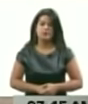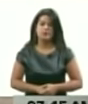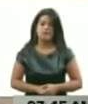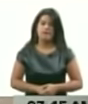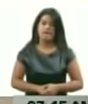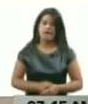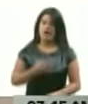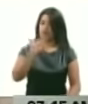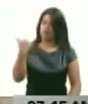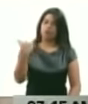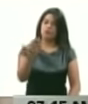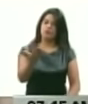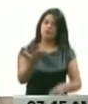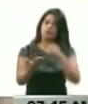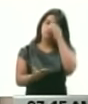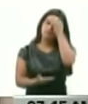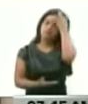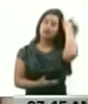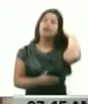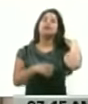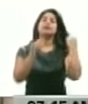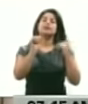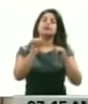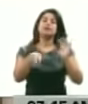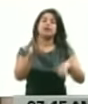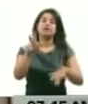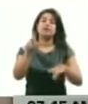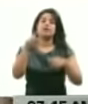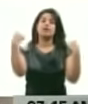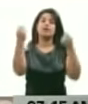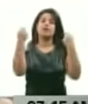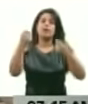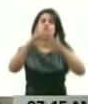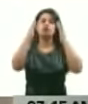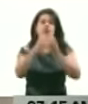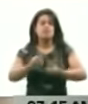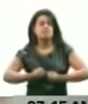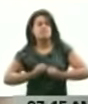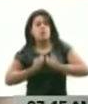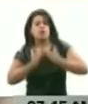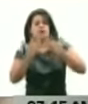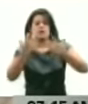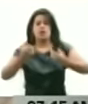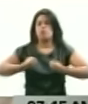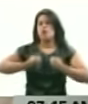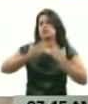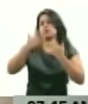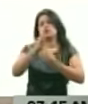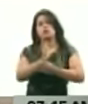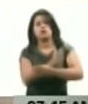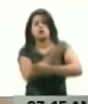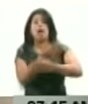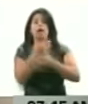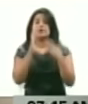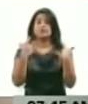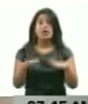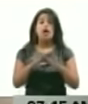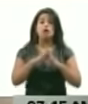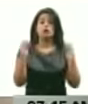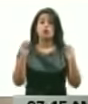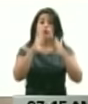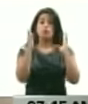el 13 Festival Mundial de Poesía, que movilizó a toda la República Bolivariana en torno al